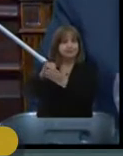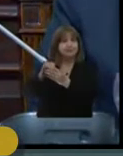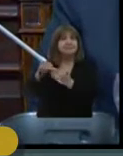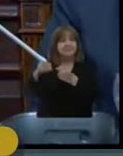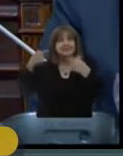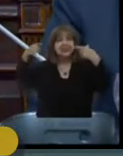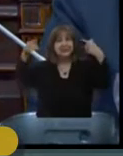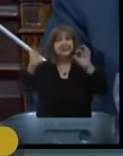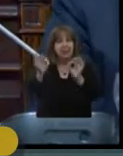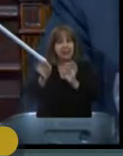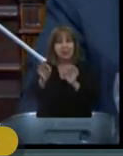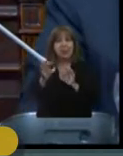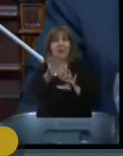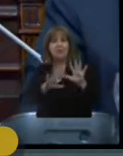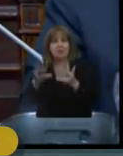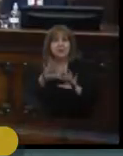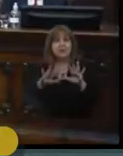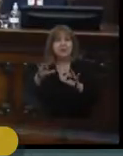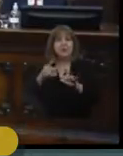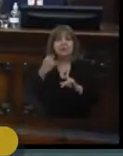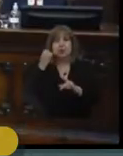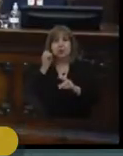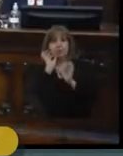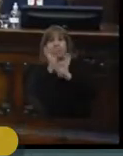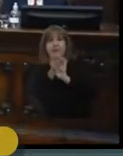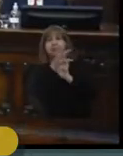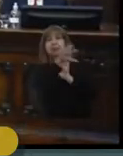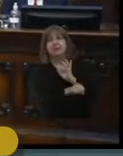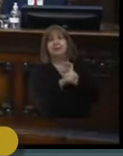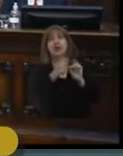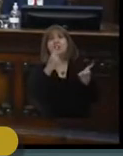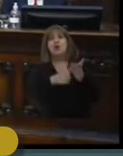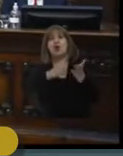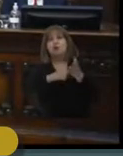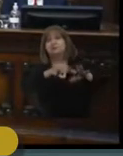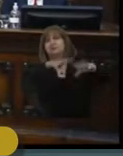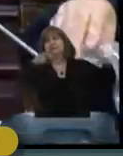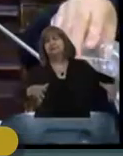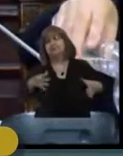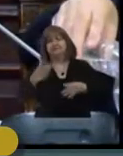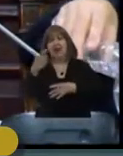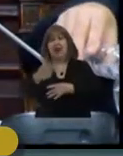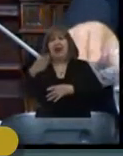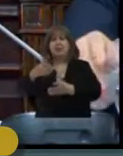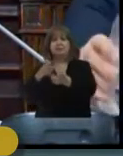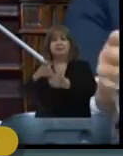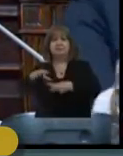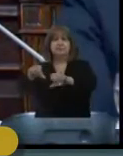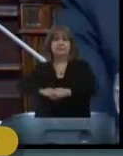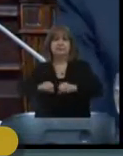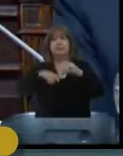ya roza la falta de respeto al sistema educativo. El gobernador llamó a la oposición a trabajar en conjunto. Encantados